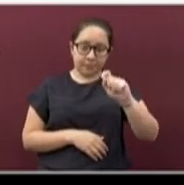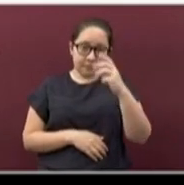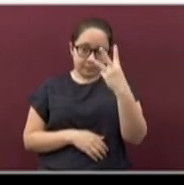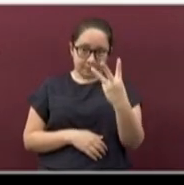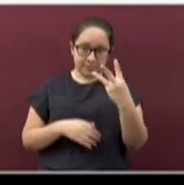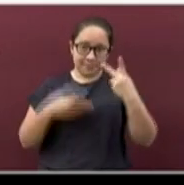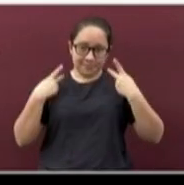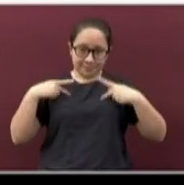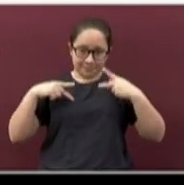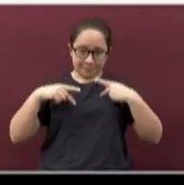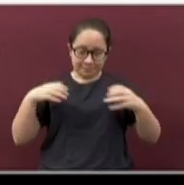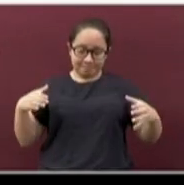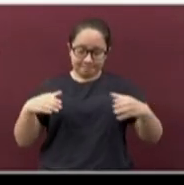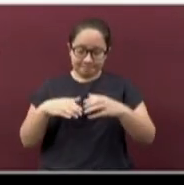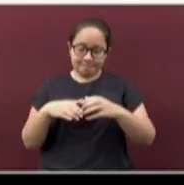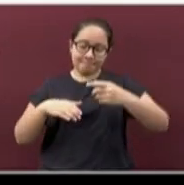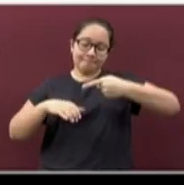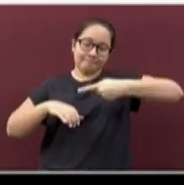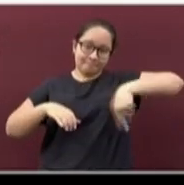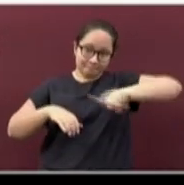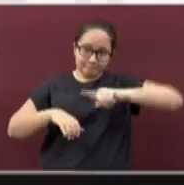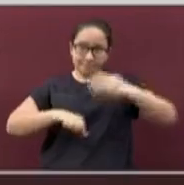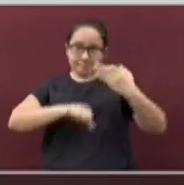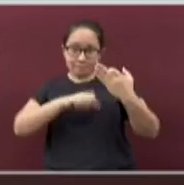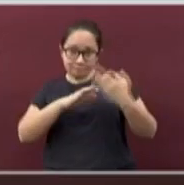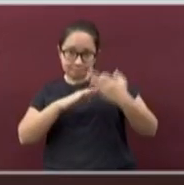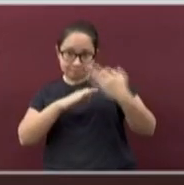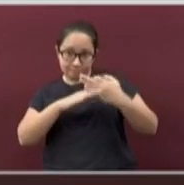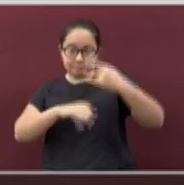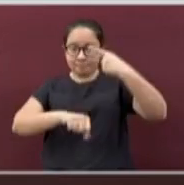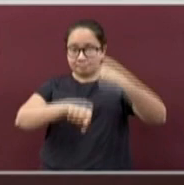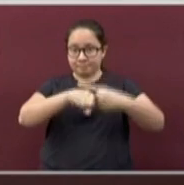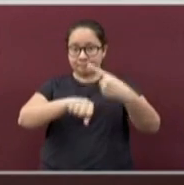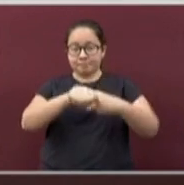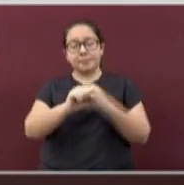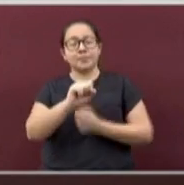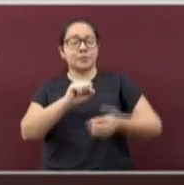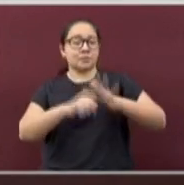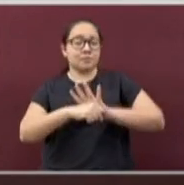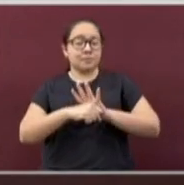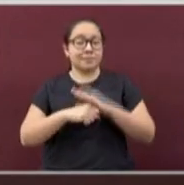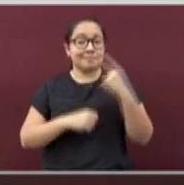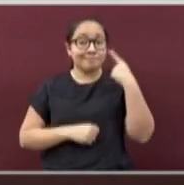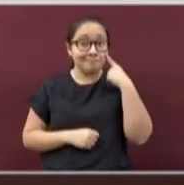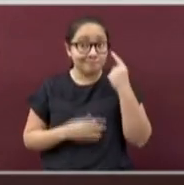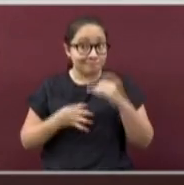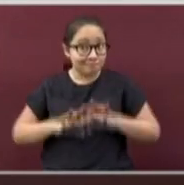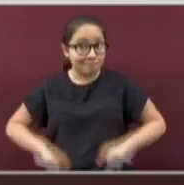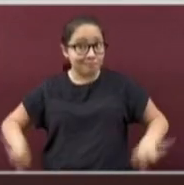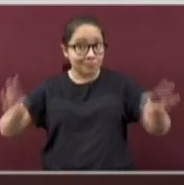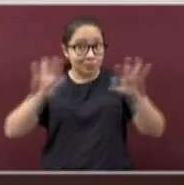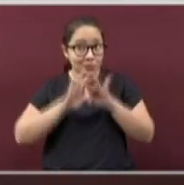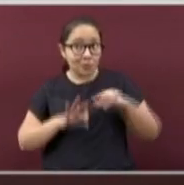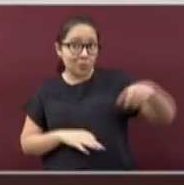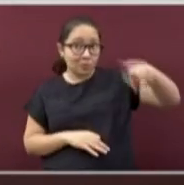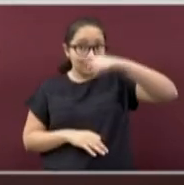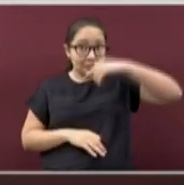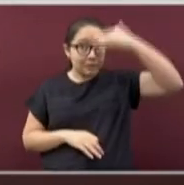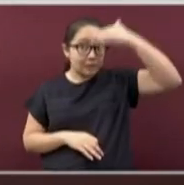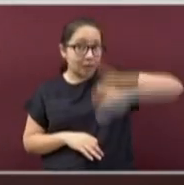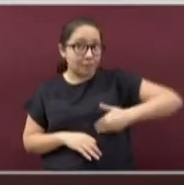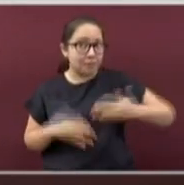representan a los pacientes considerados actuales. Y reitero, es muy importante que consideren este dato,